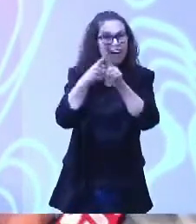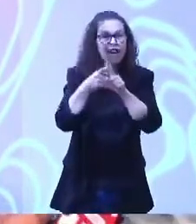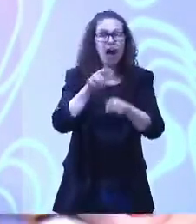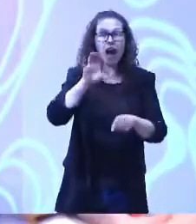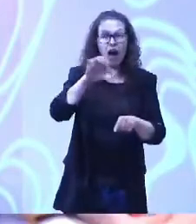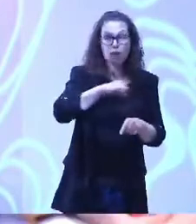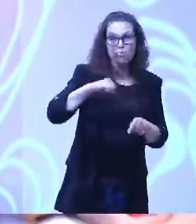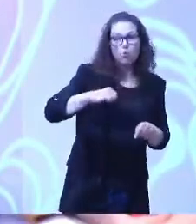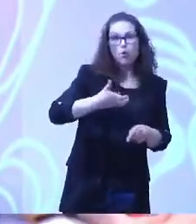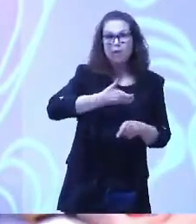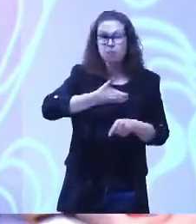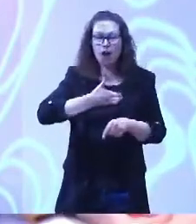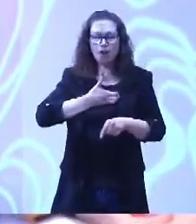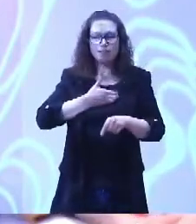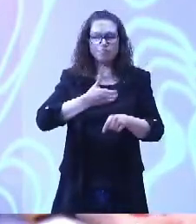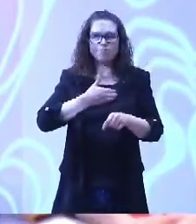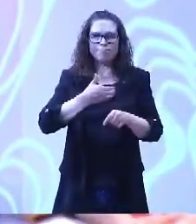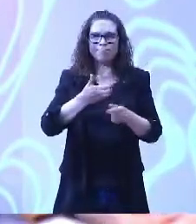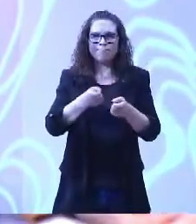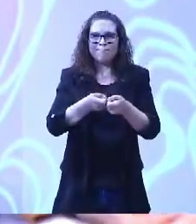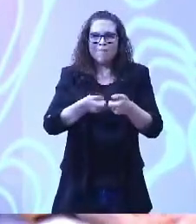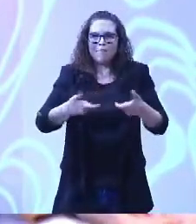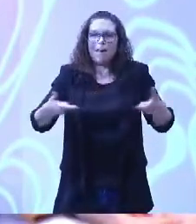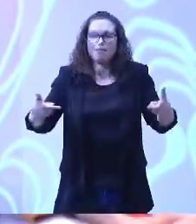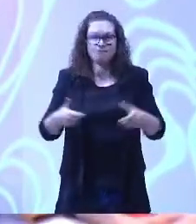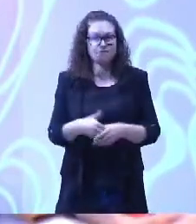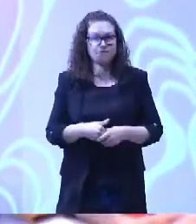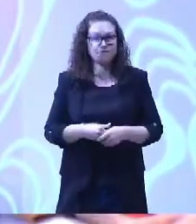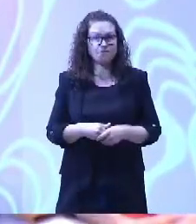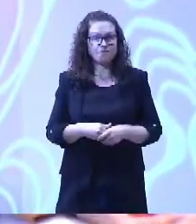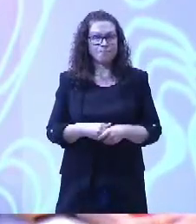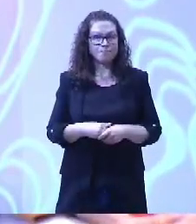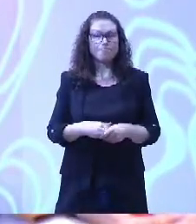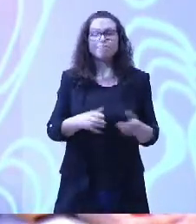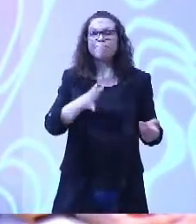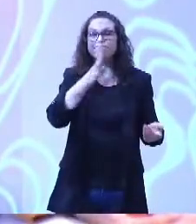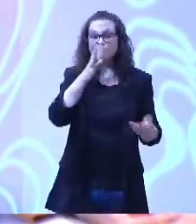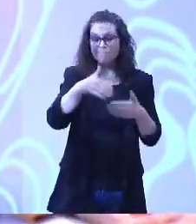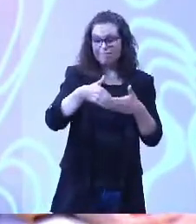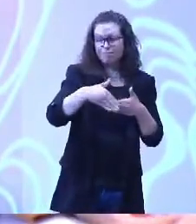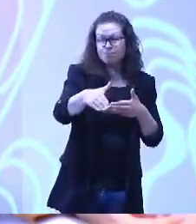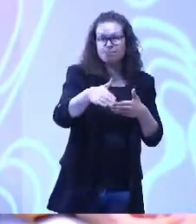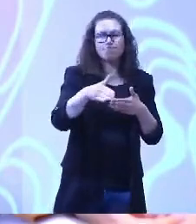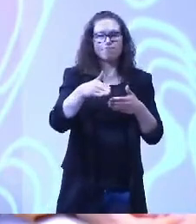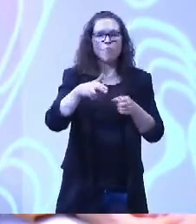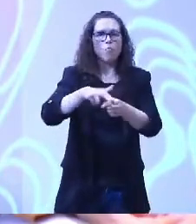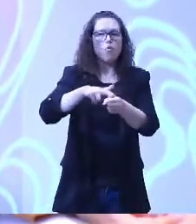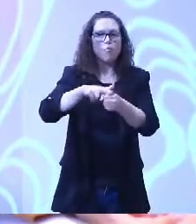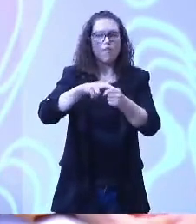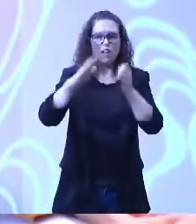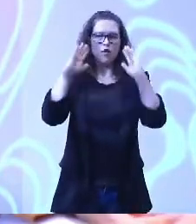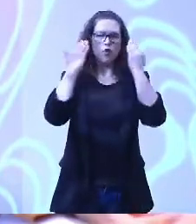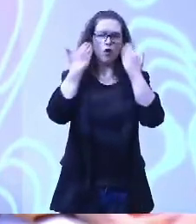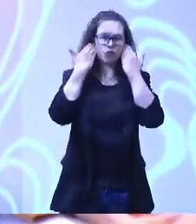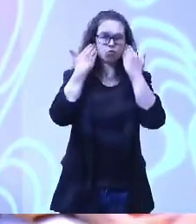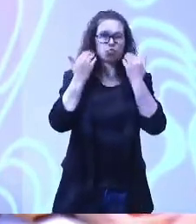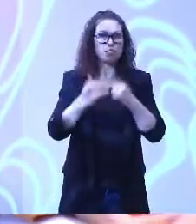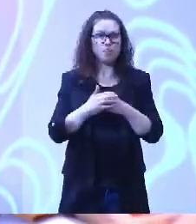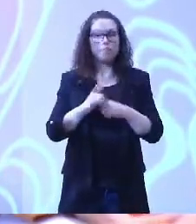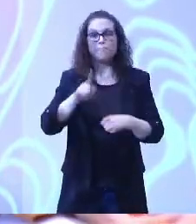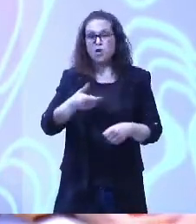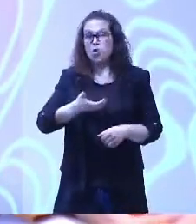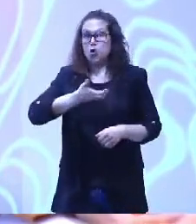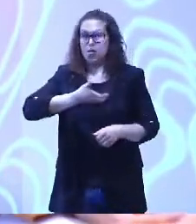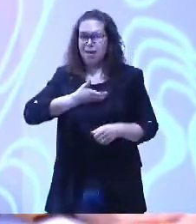autonómicos y municipales. ¿Por qué os digo esto? Porque ahora vais a tener los congresos provinciales, vais a tener también los congresos locales en